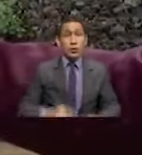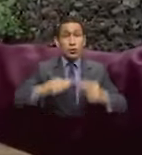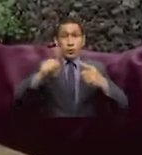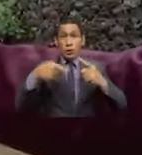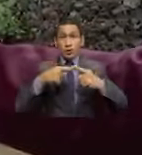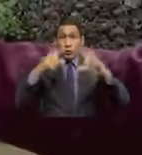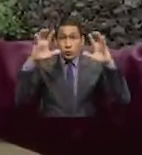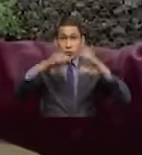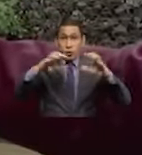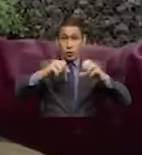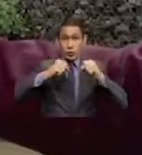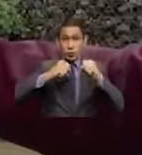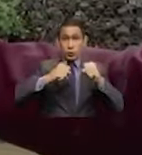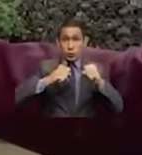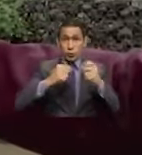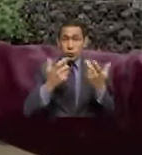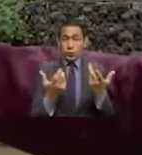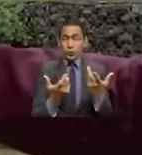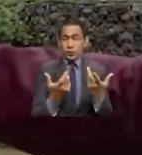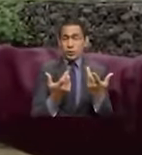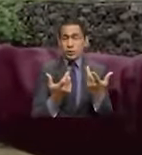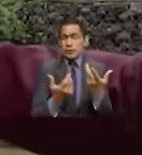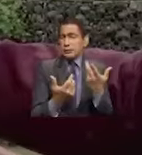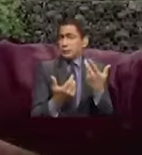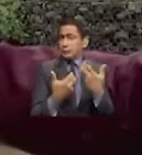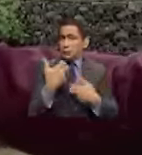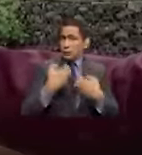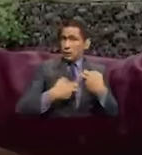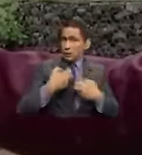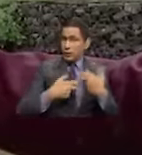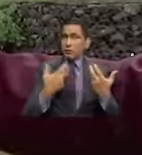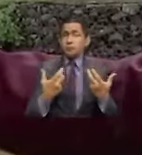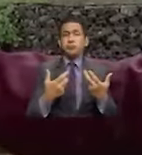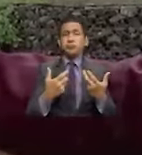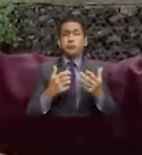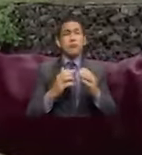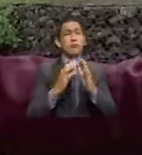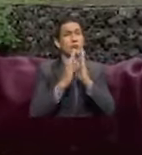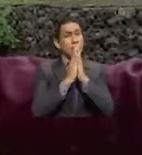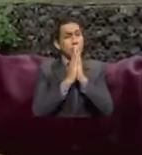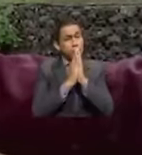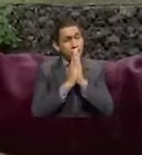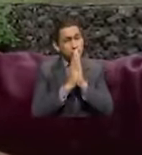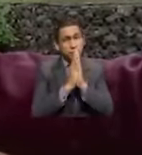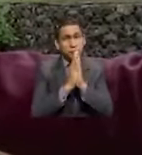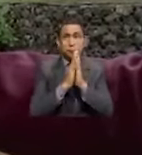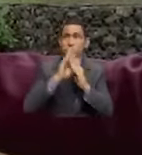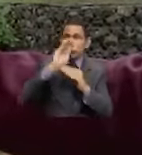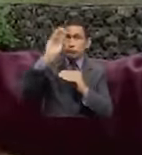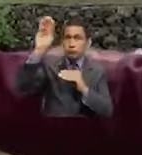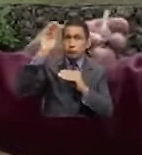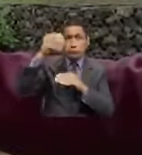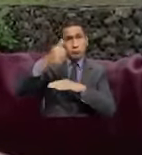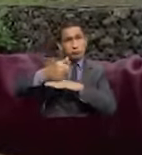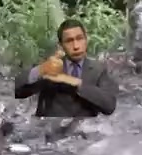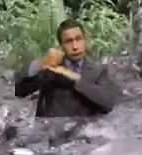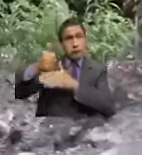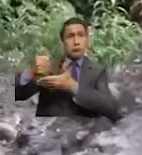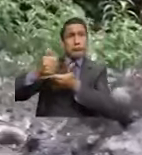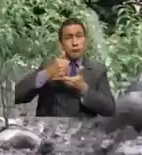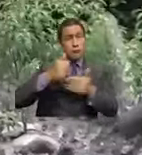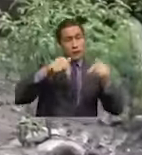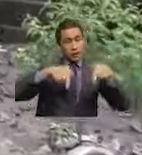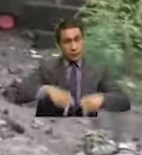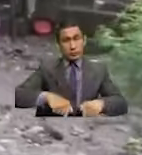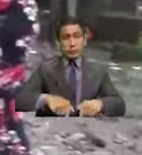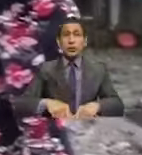demasiado fuerte las lluvias, pues ahora en esta temporada de invierno, y lo cual le pedimos encarecidamente pues a las autoridades de aquí que tomen carta en este asunto.